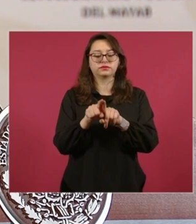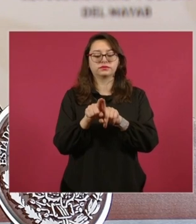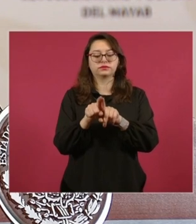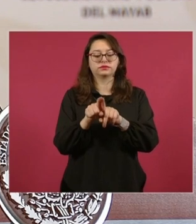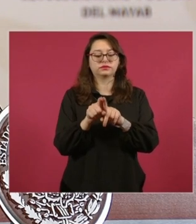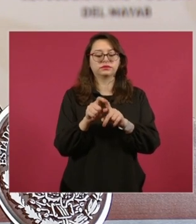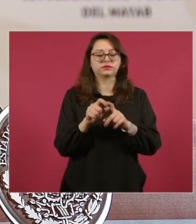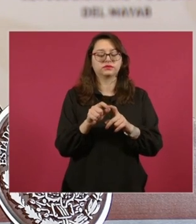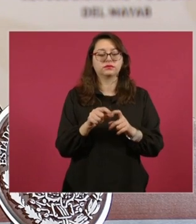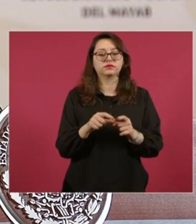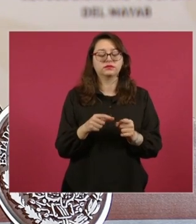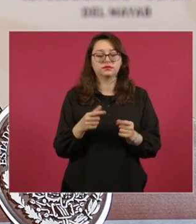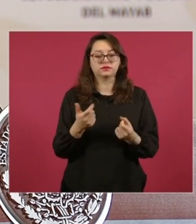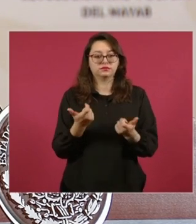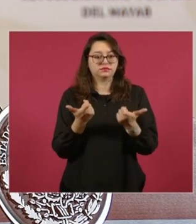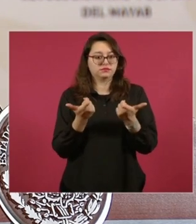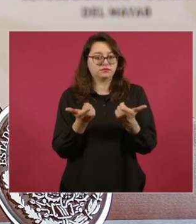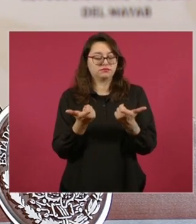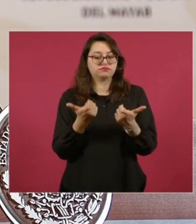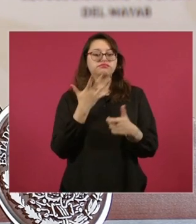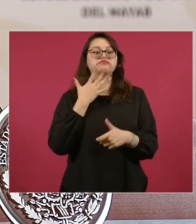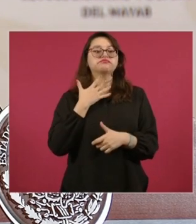el precio